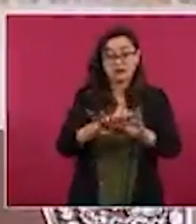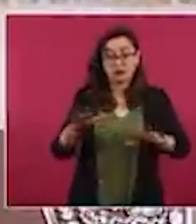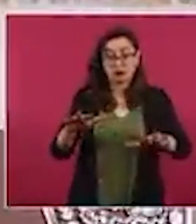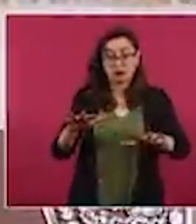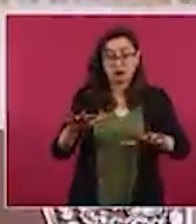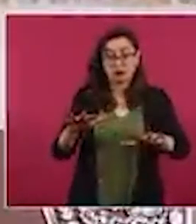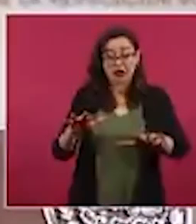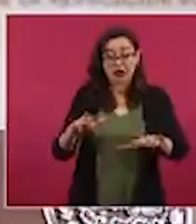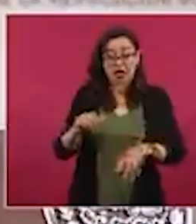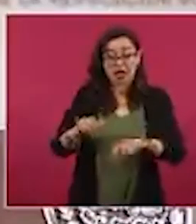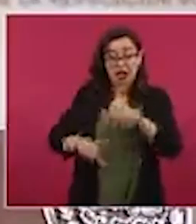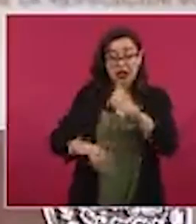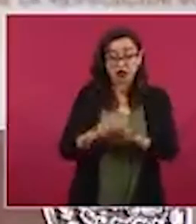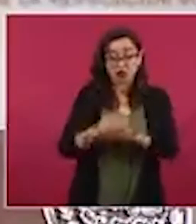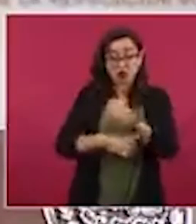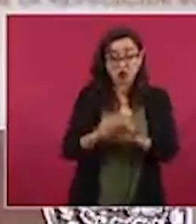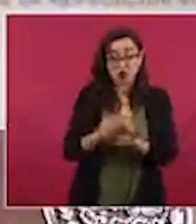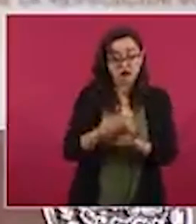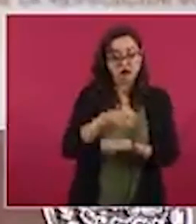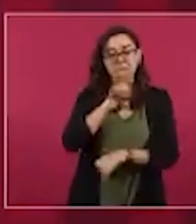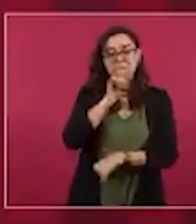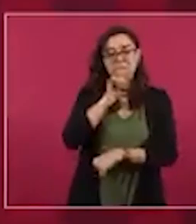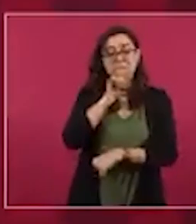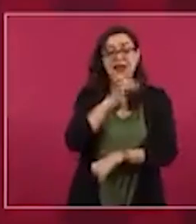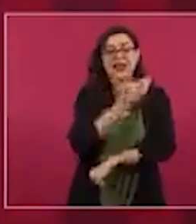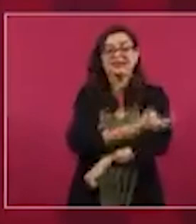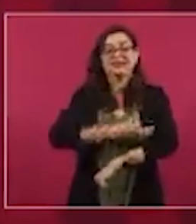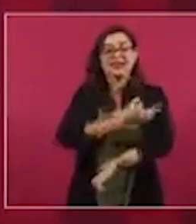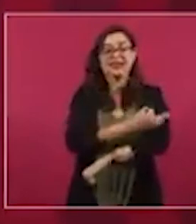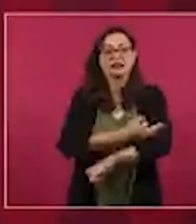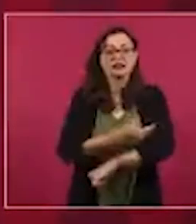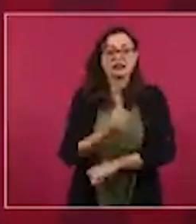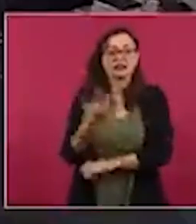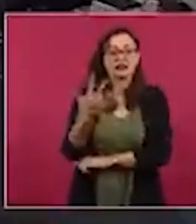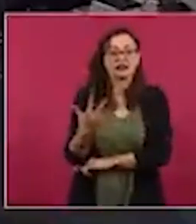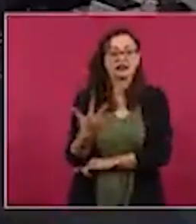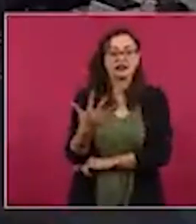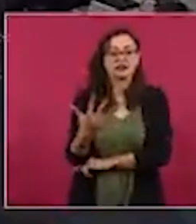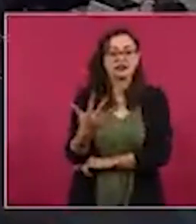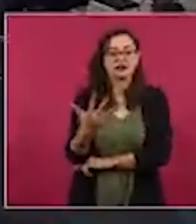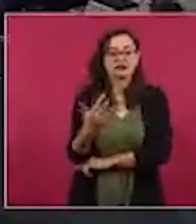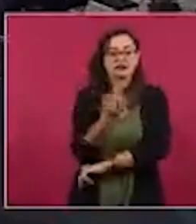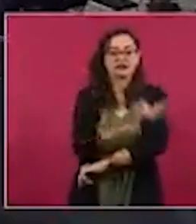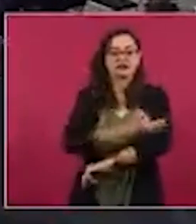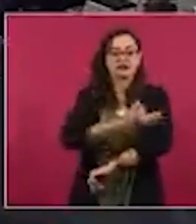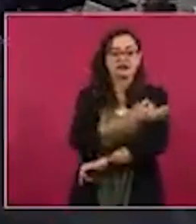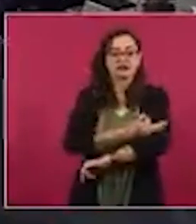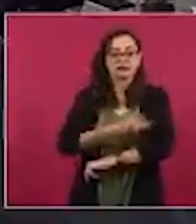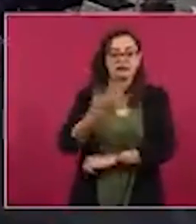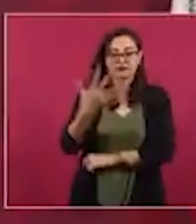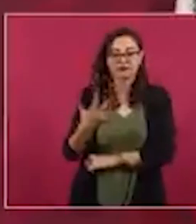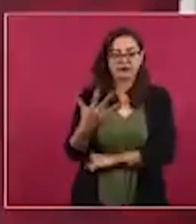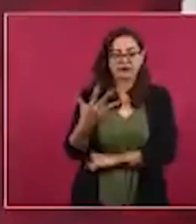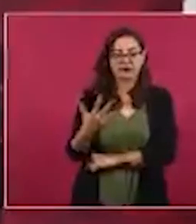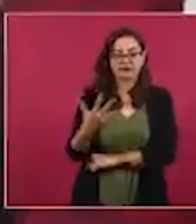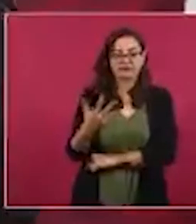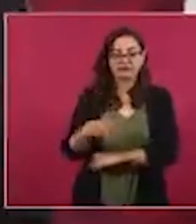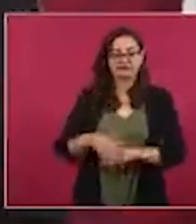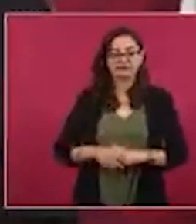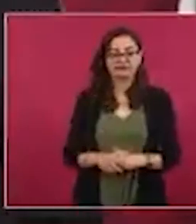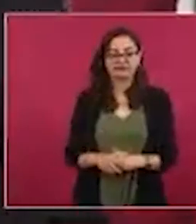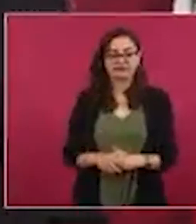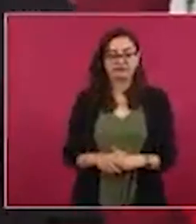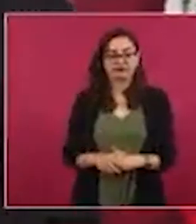5 de la tarde. No, no va a haber mañanera. O sea, esa es buena noticia, ¿no?